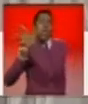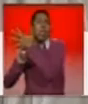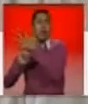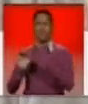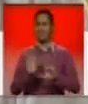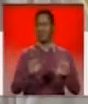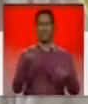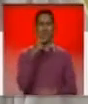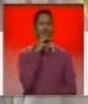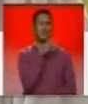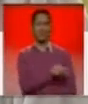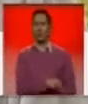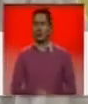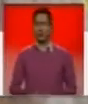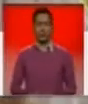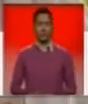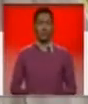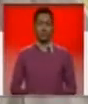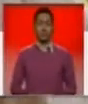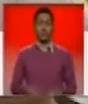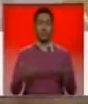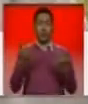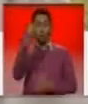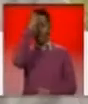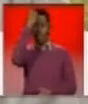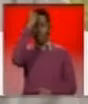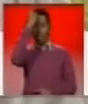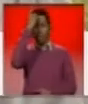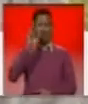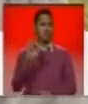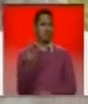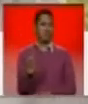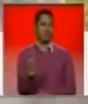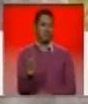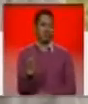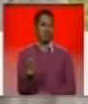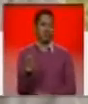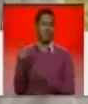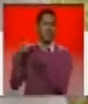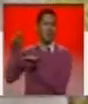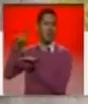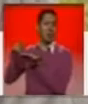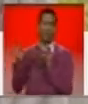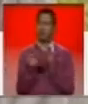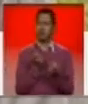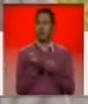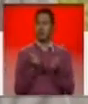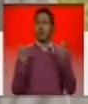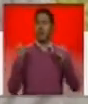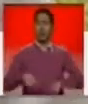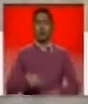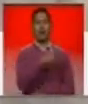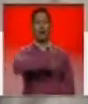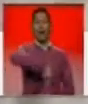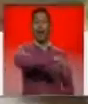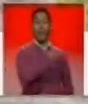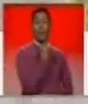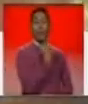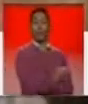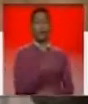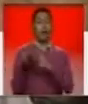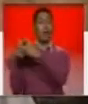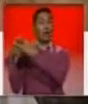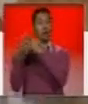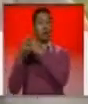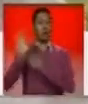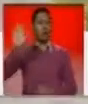parte de la deuda total. Y de la deuda externa, una tercera parte. Perfectamente manejable. Pero lo que no dicen es que Estados Unidos es el que está vendido